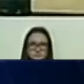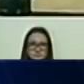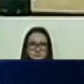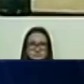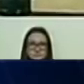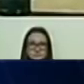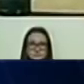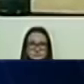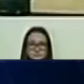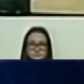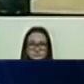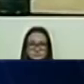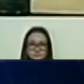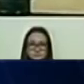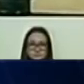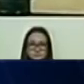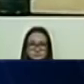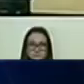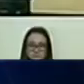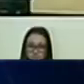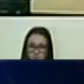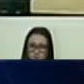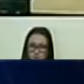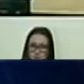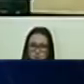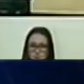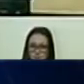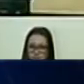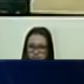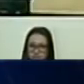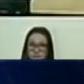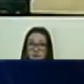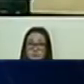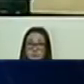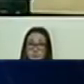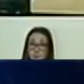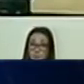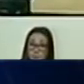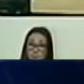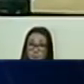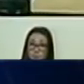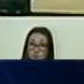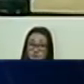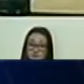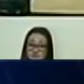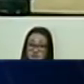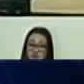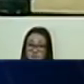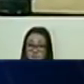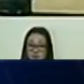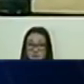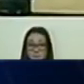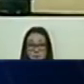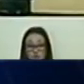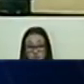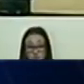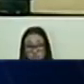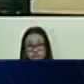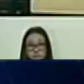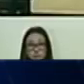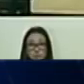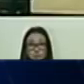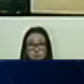siempre, año tras año, elección tras elección, proteger el sistema electoral, el proceso electoral